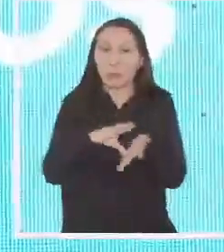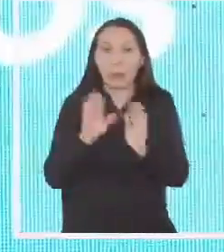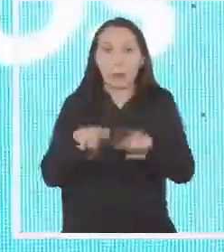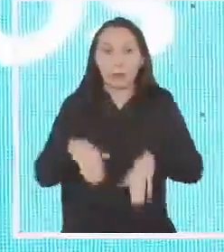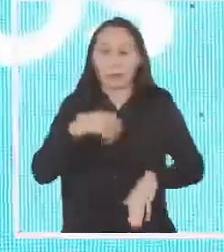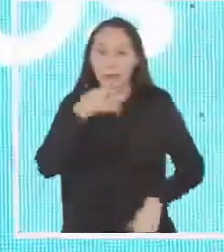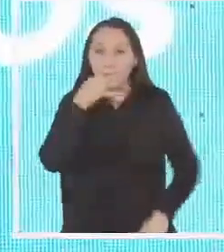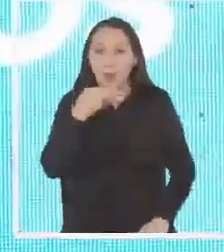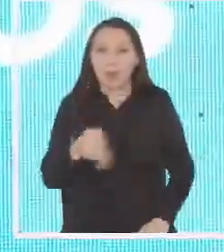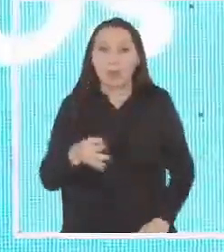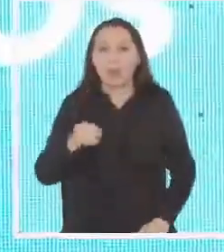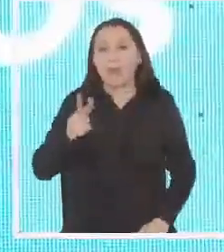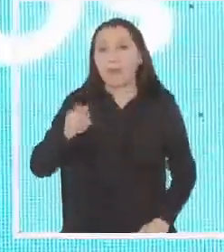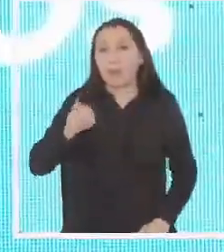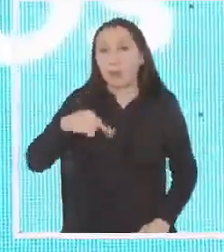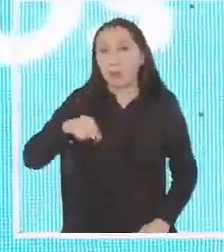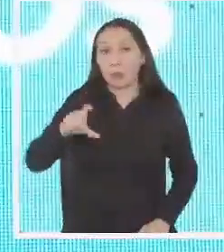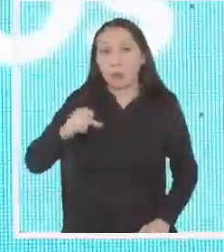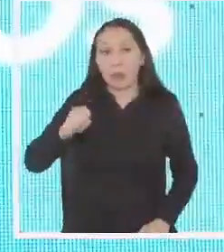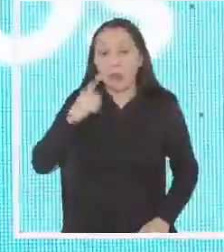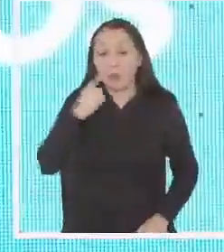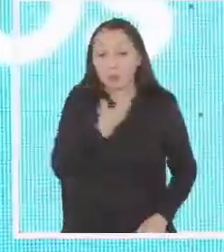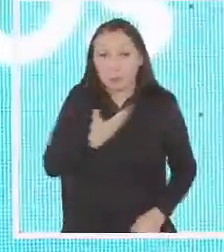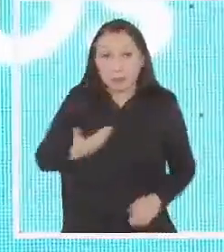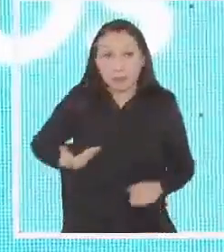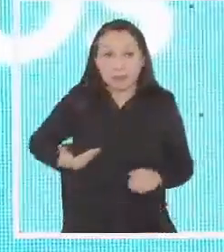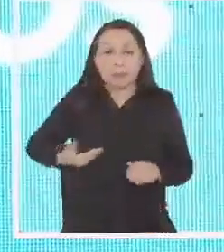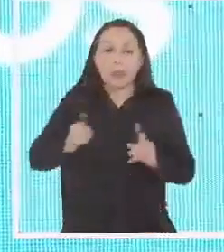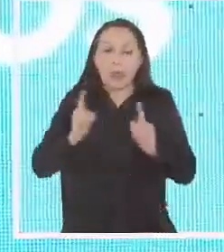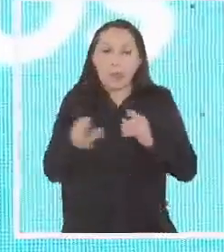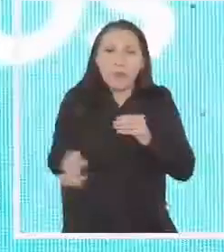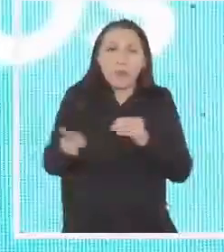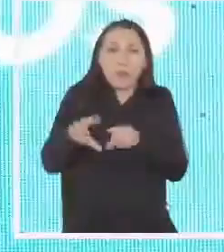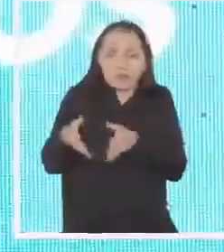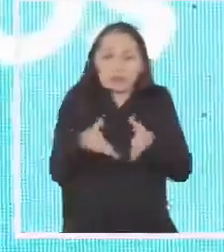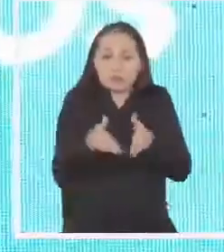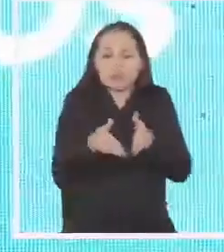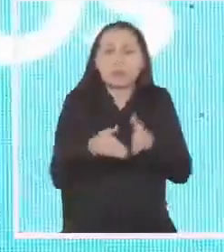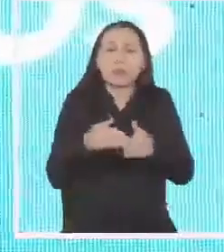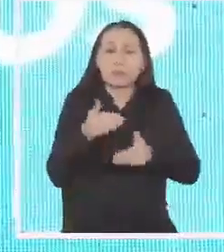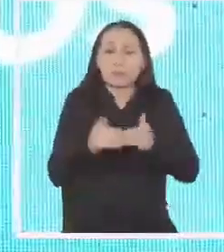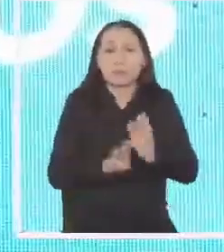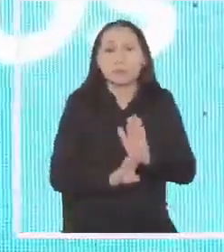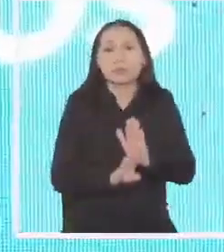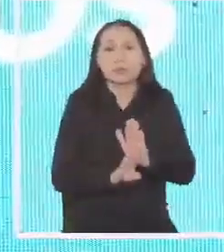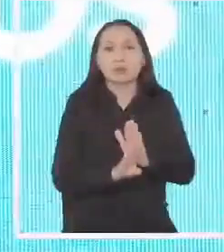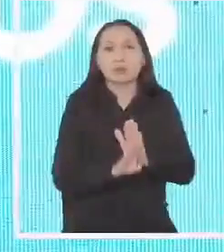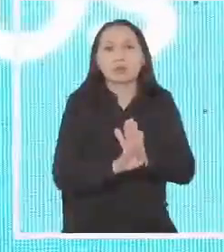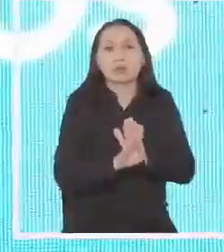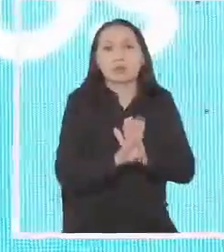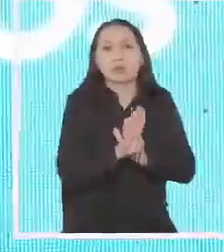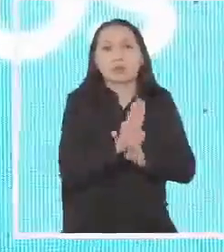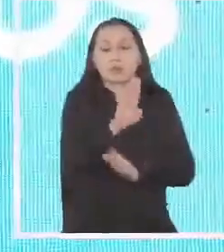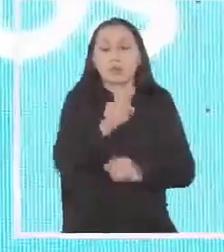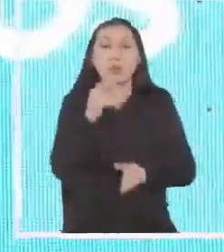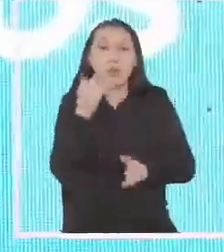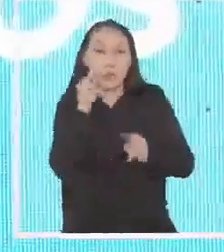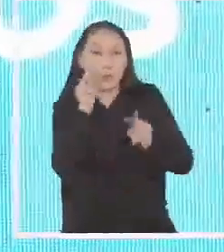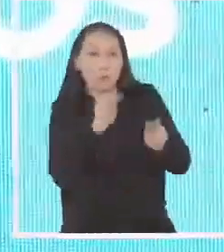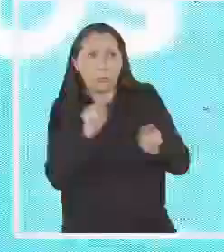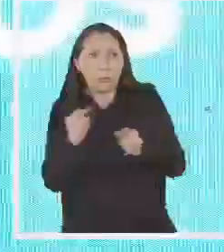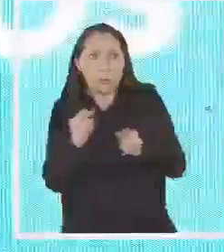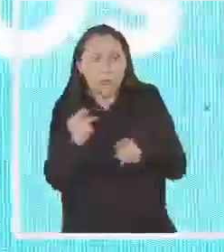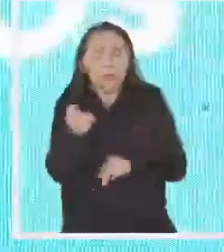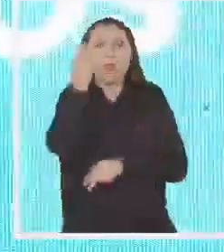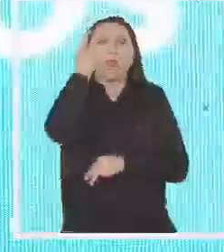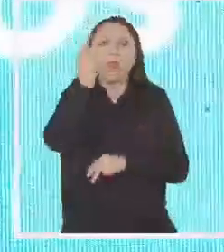decía Juan Armando Vicuña, requiere retomar la senda de un crecimiento sostenido y que sea percibido